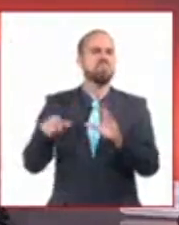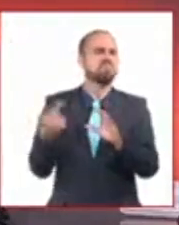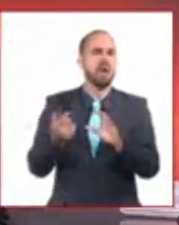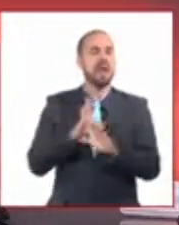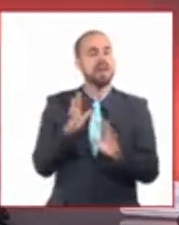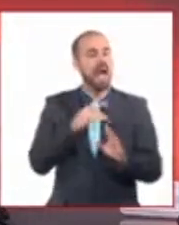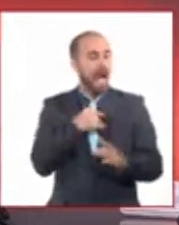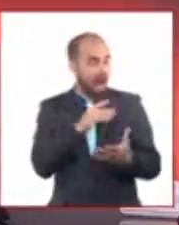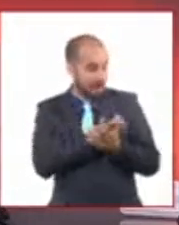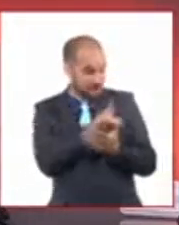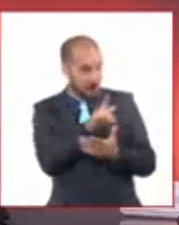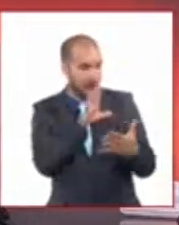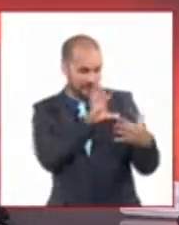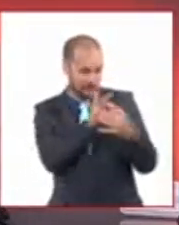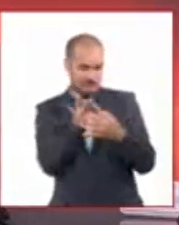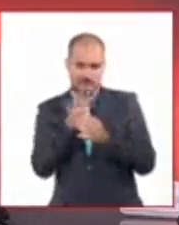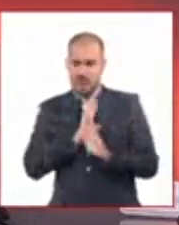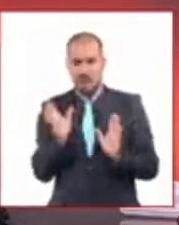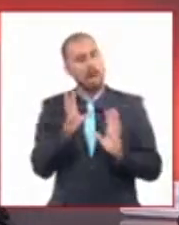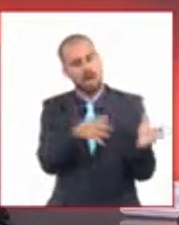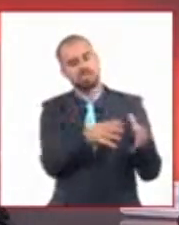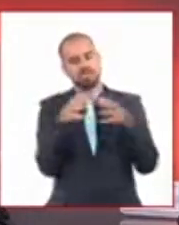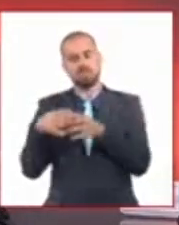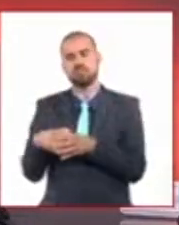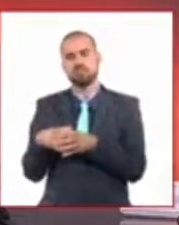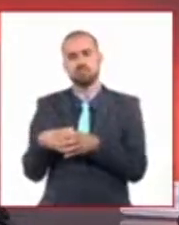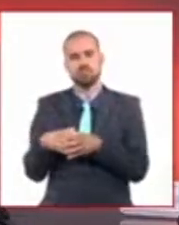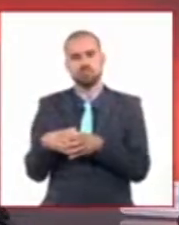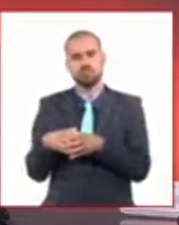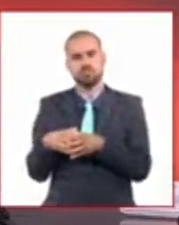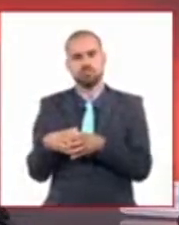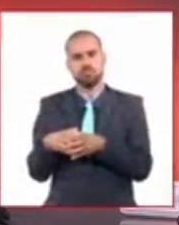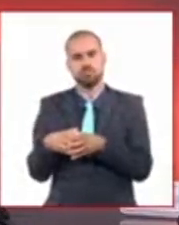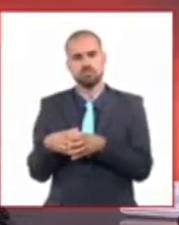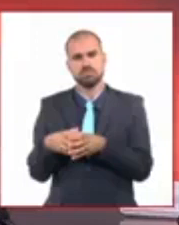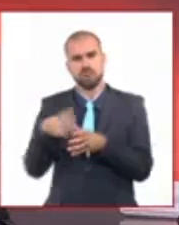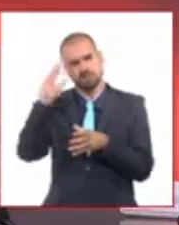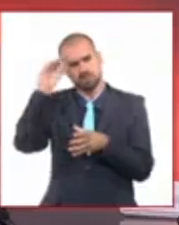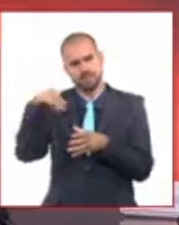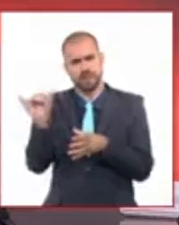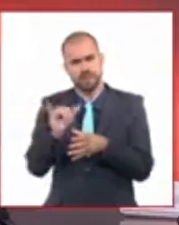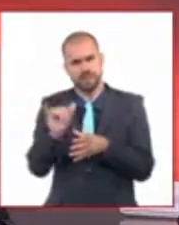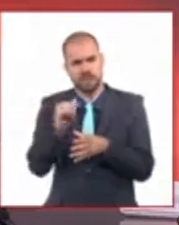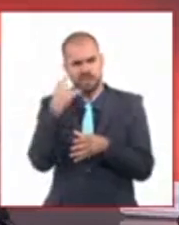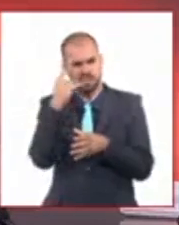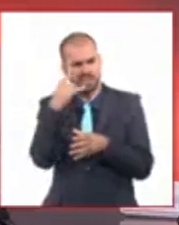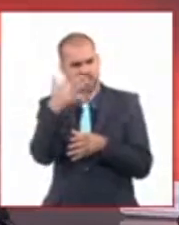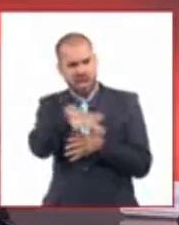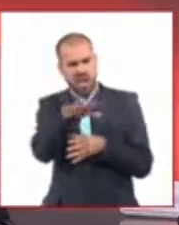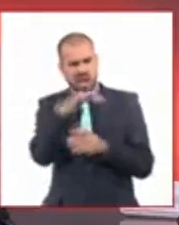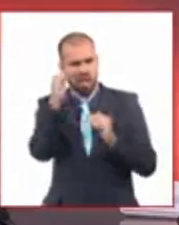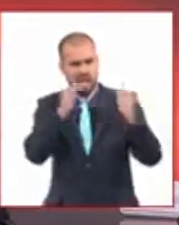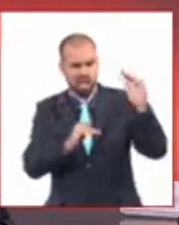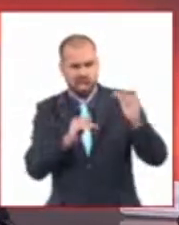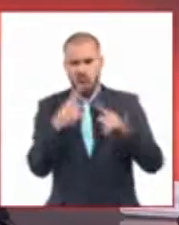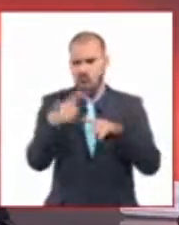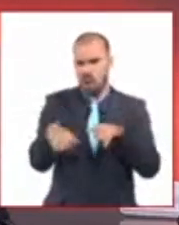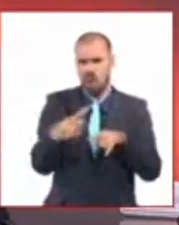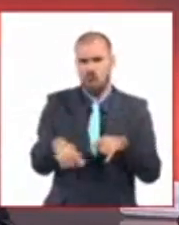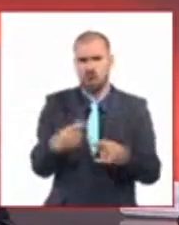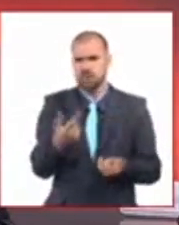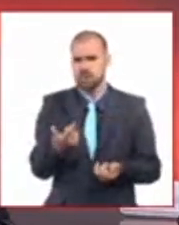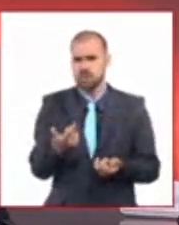a esos amigos les va a garantizar a esa ciudad de contrastes de pobreza desigualdad se dice que es la ciudad más